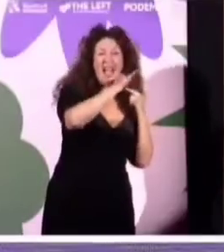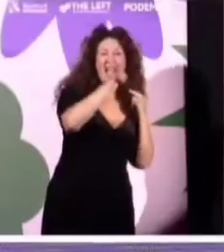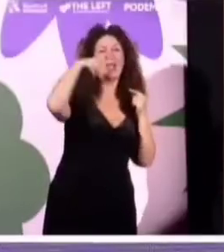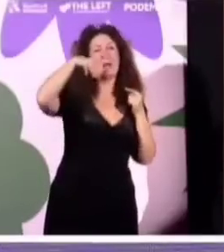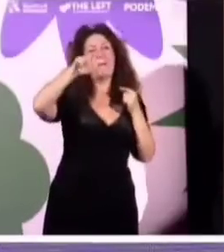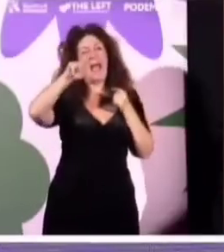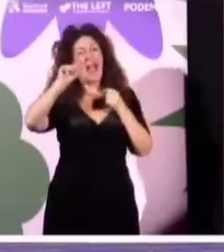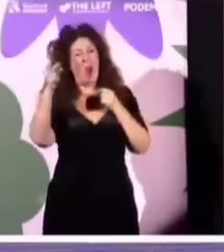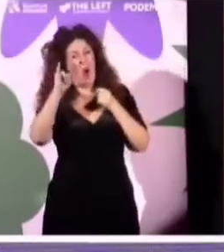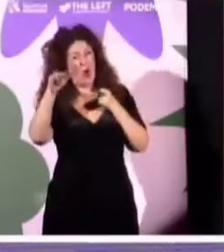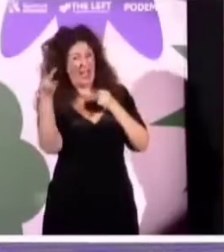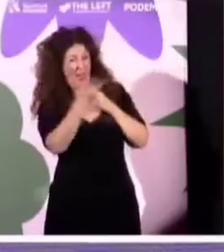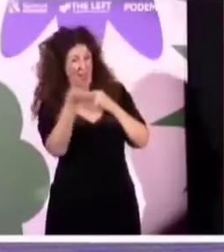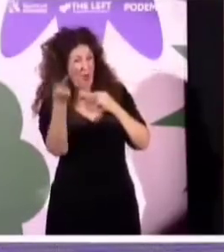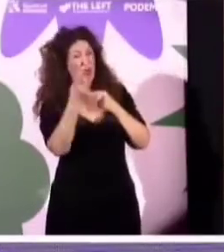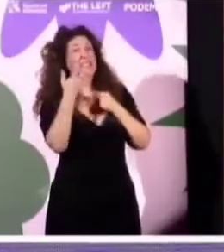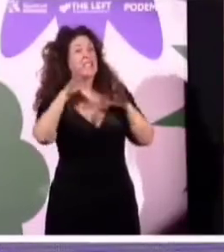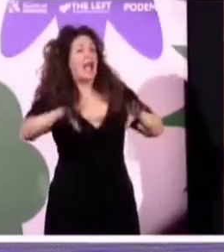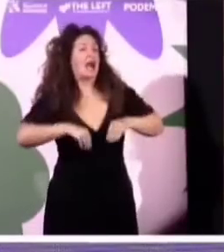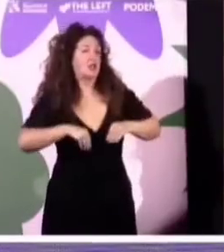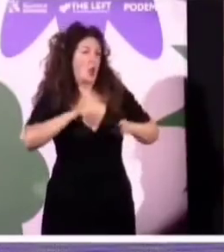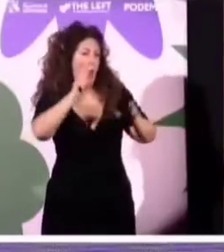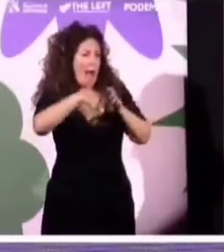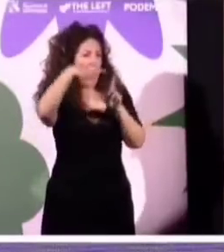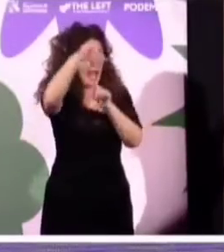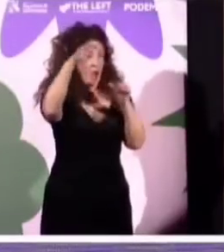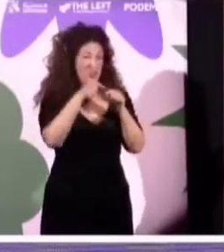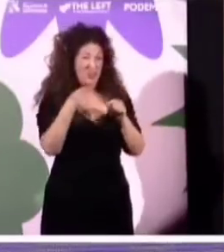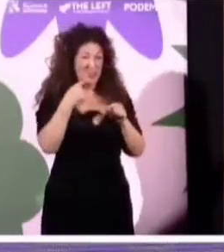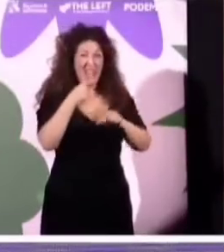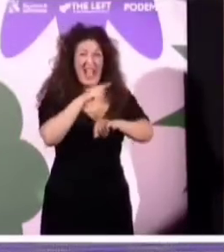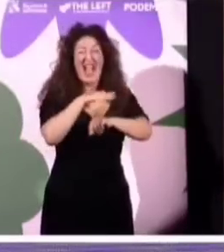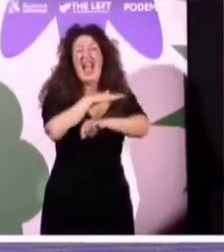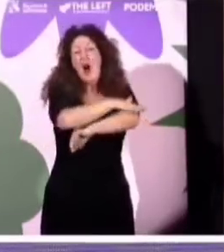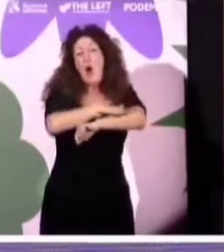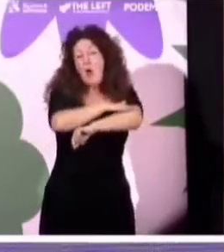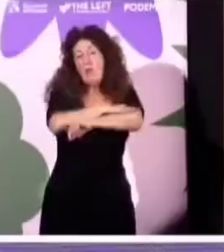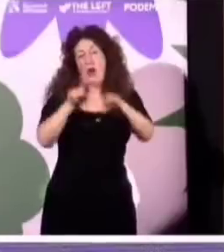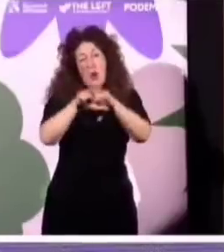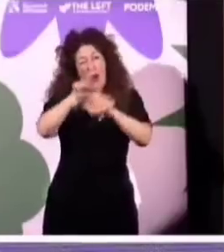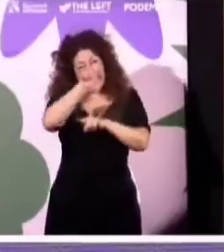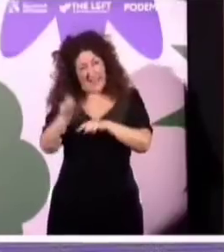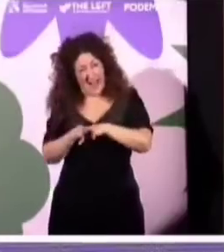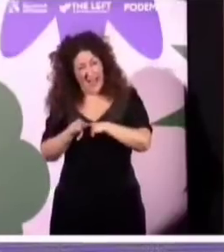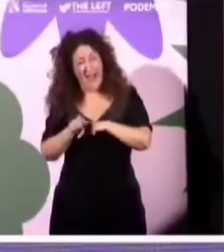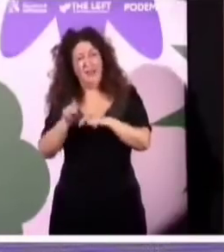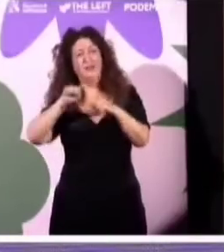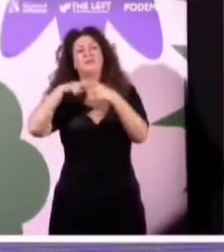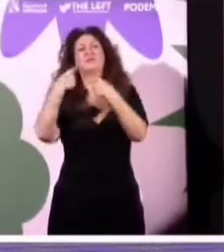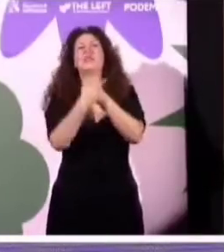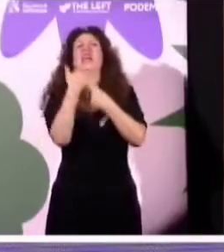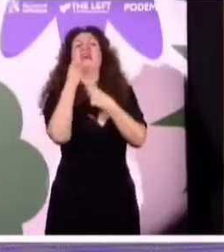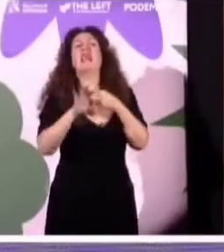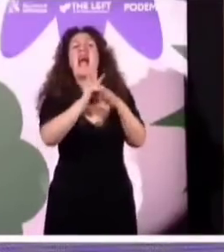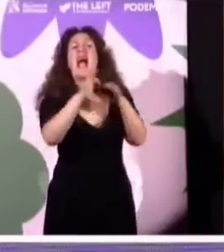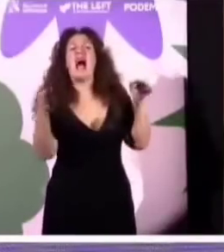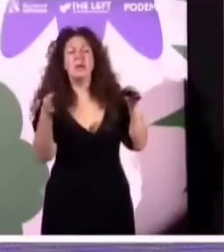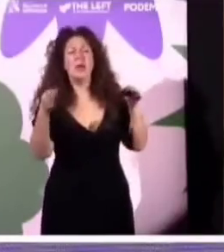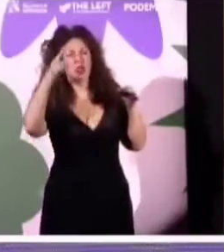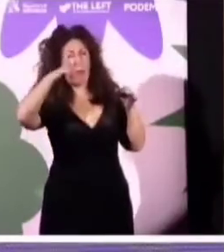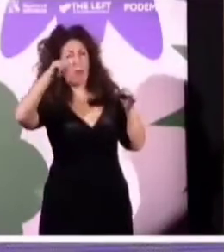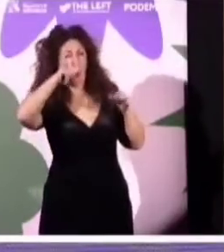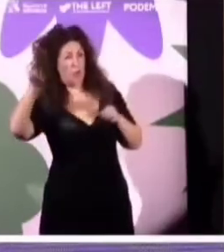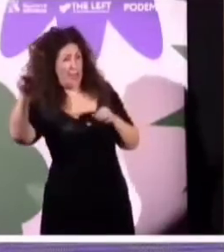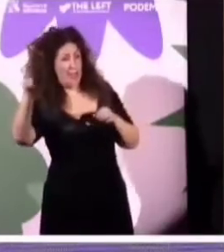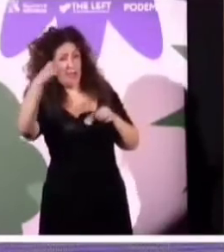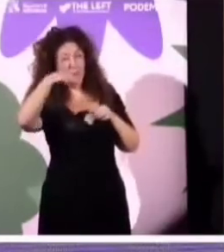y siempre y cuando asuman la OTAN. Un ejecutivo como el italiano, formado por amigos de Putin, que